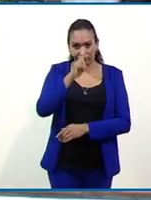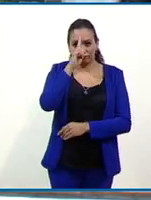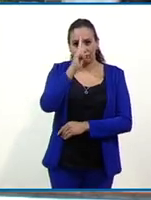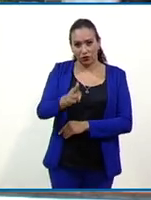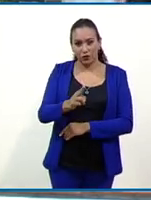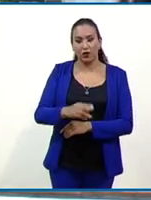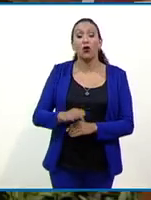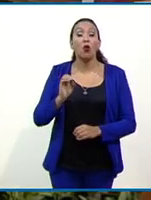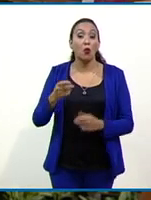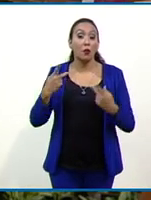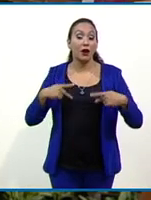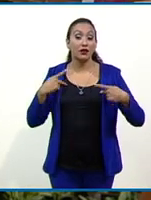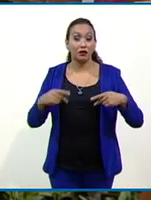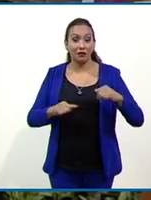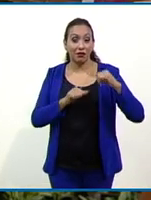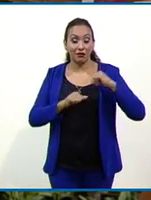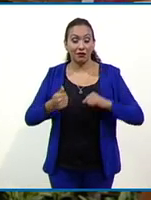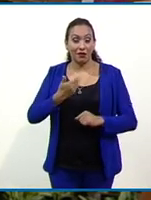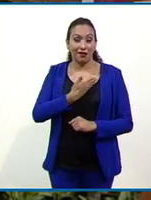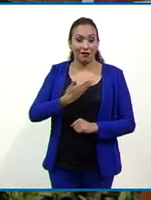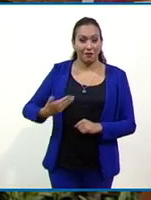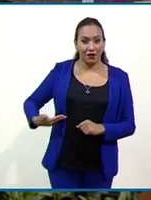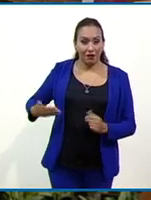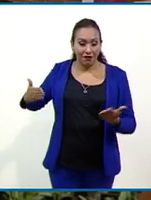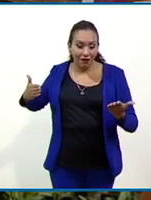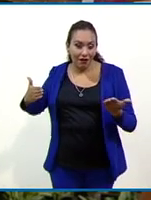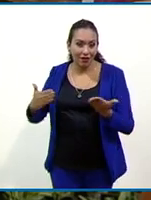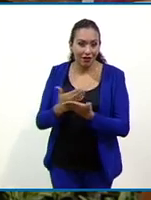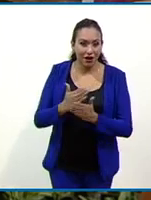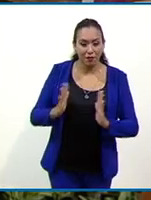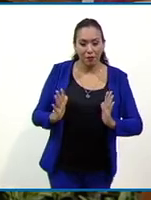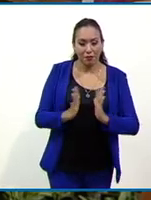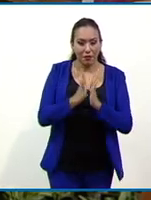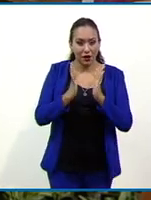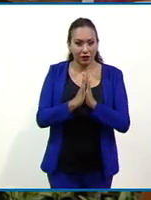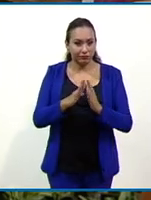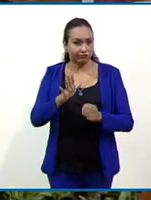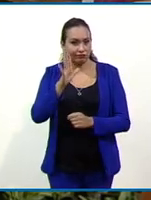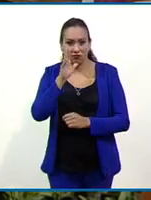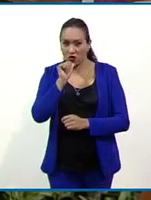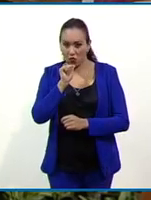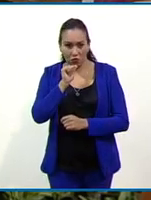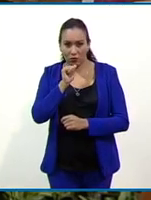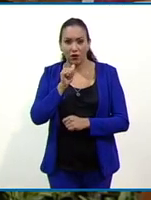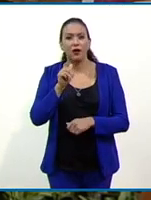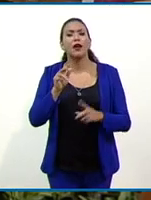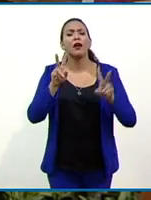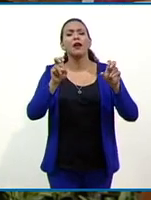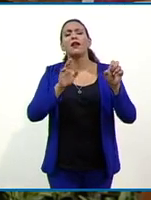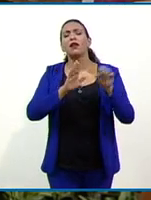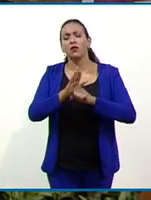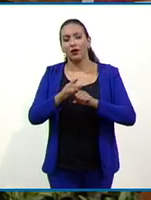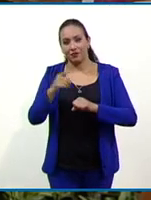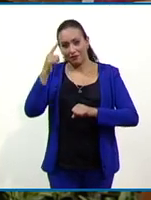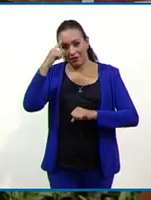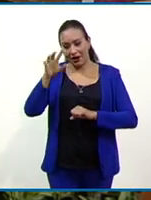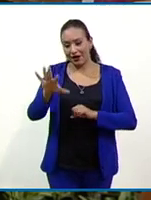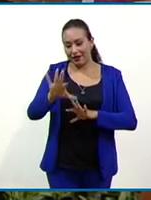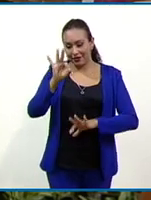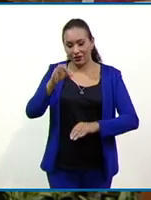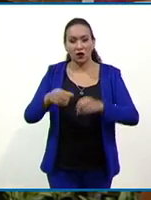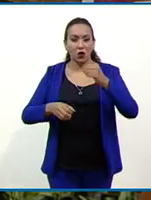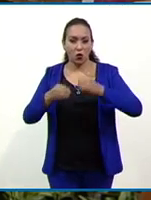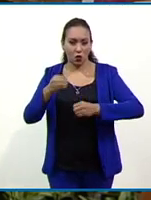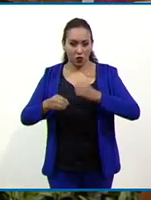Poder Legislativo participar en las sesiones del Consejo General en los que se aborden temas relacionados con la elección de integrantes del